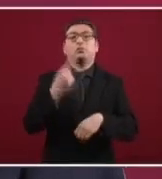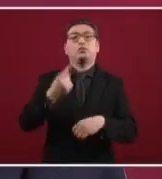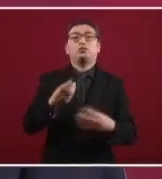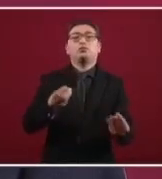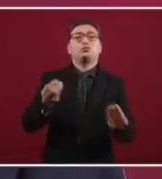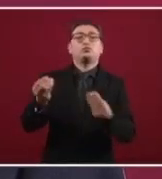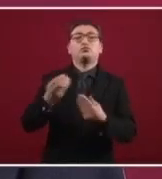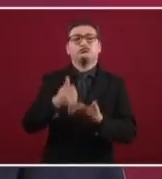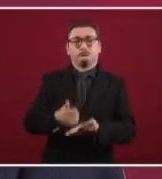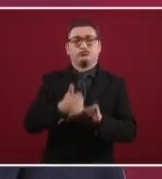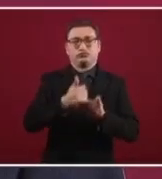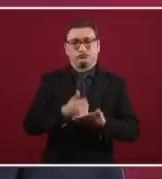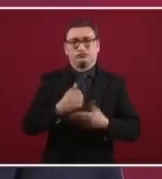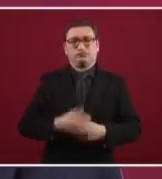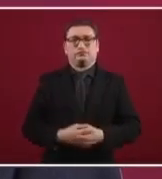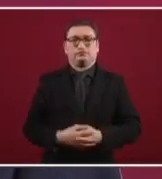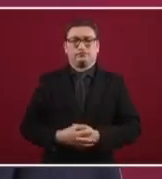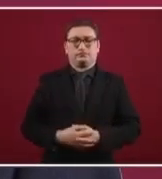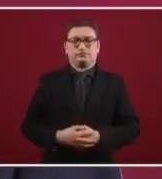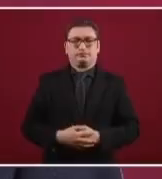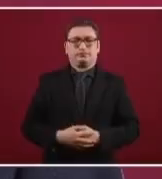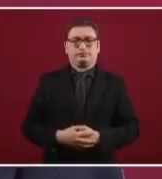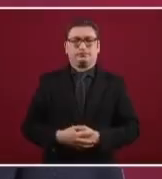ayudan mucho